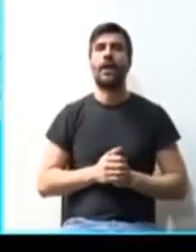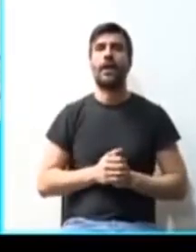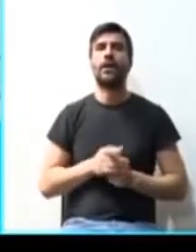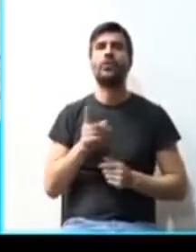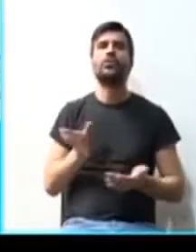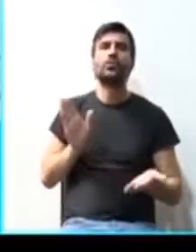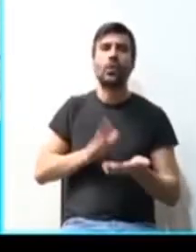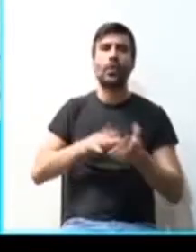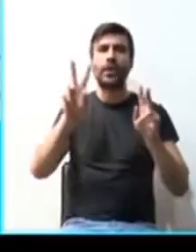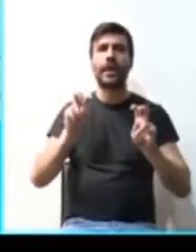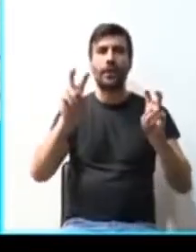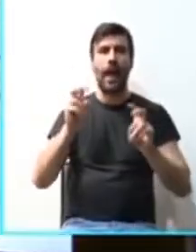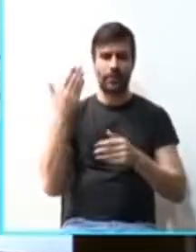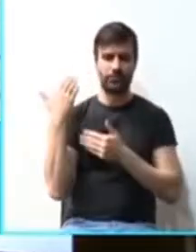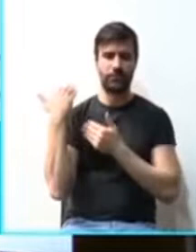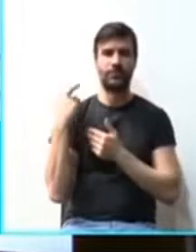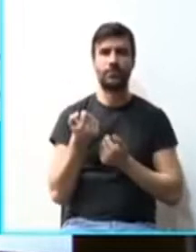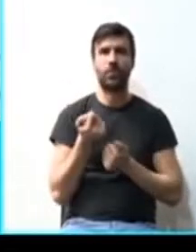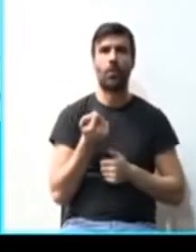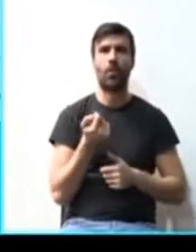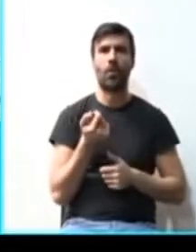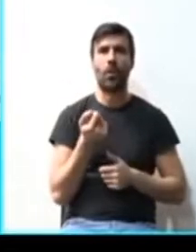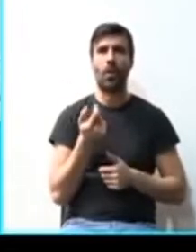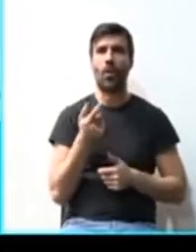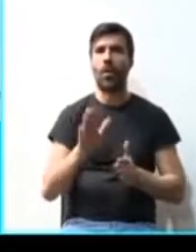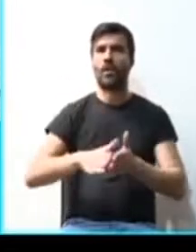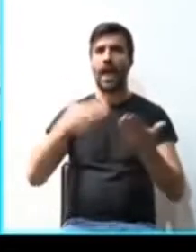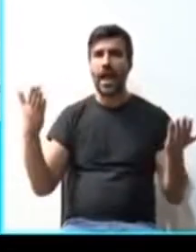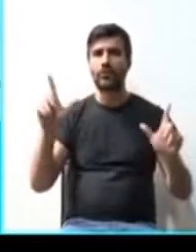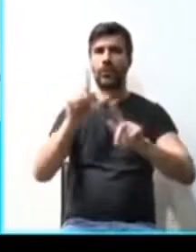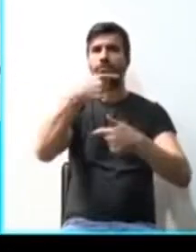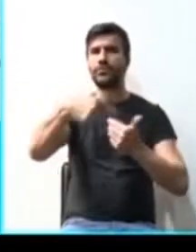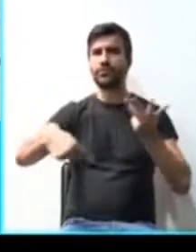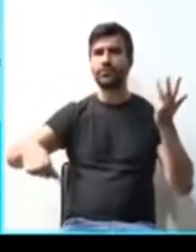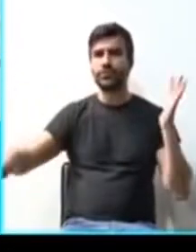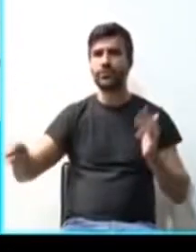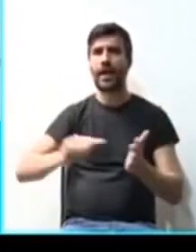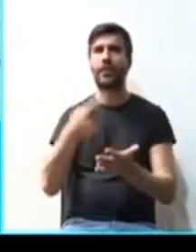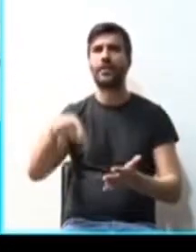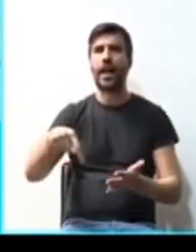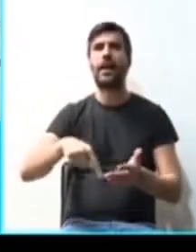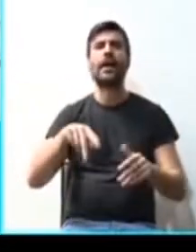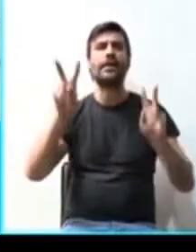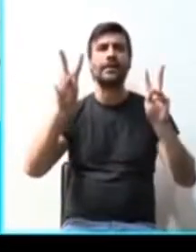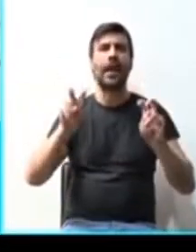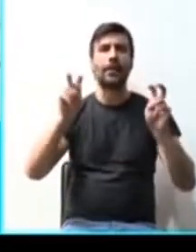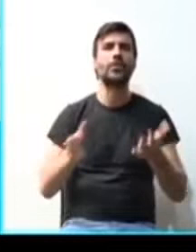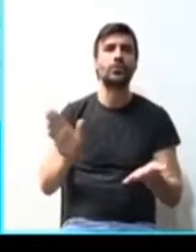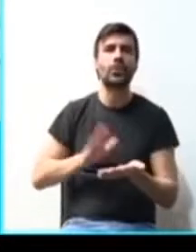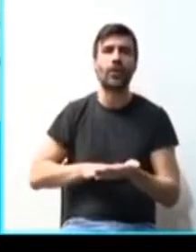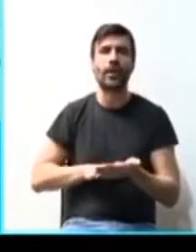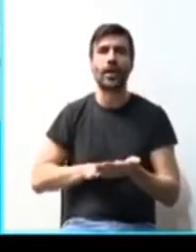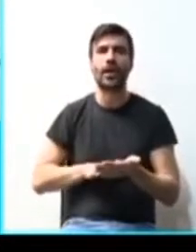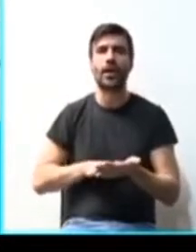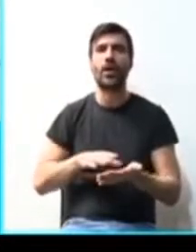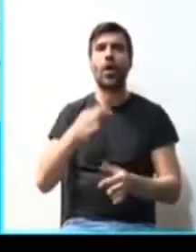con un tema que en los últimos días está saliendo en todos los medios de comunicación en la ciudad de Buenos Aires, que es el enorme deterioro de